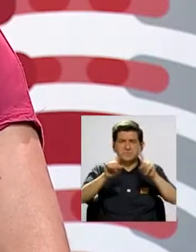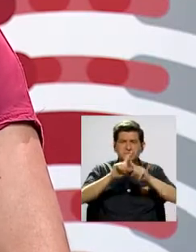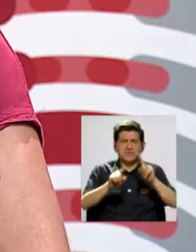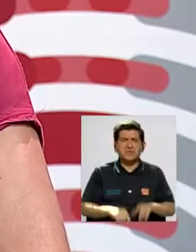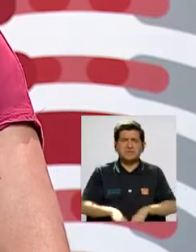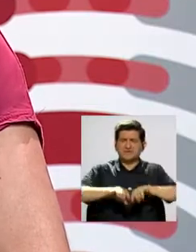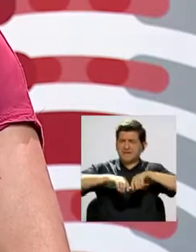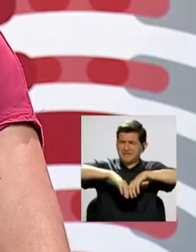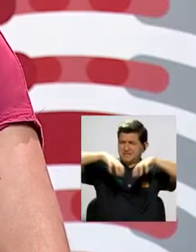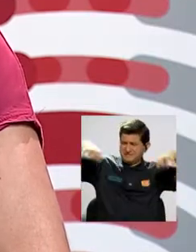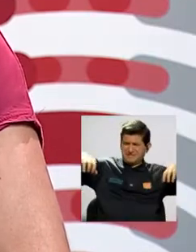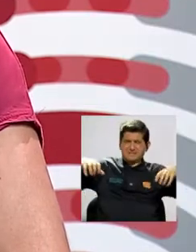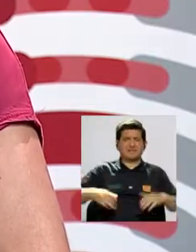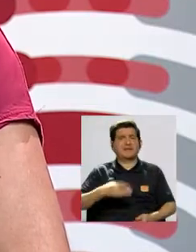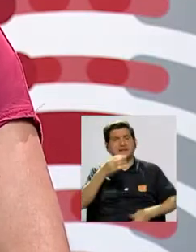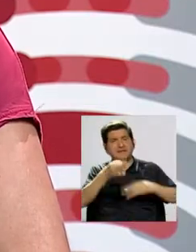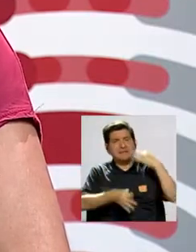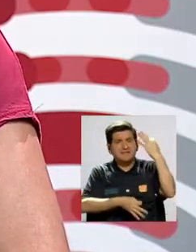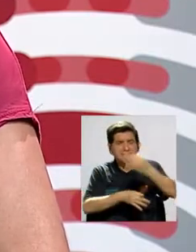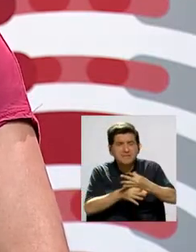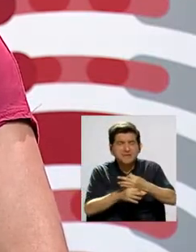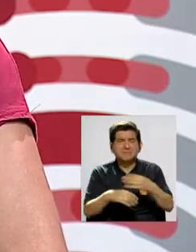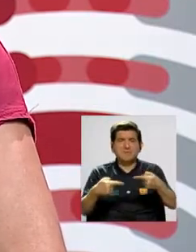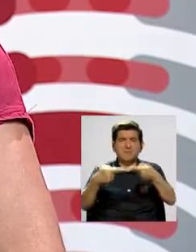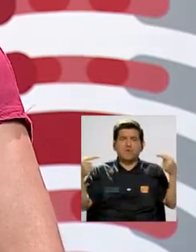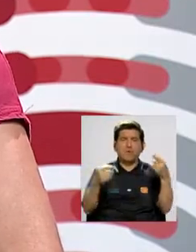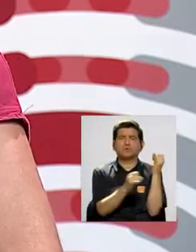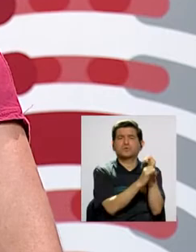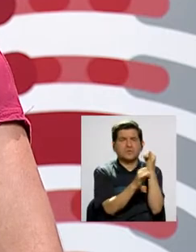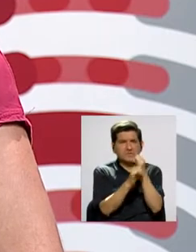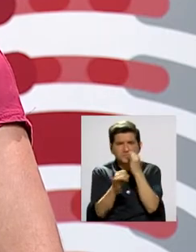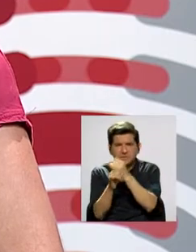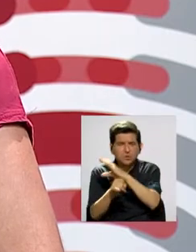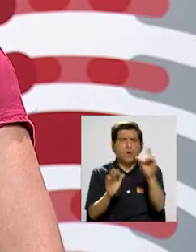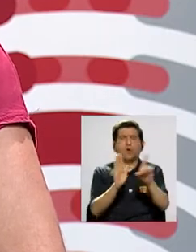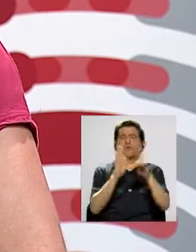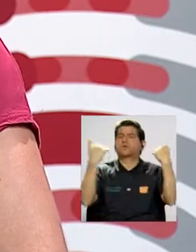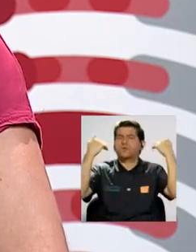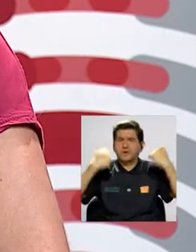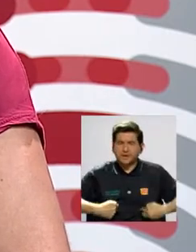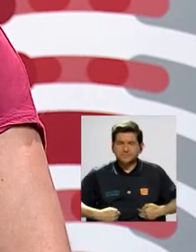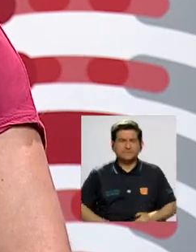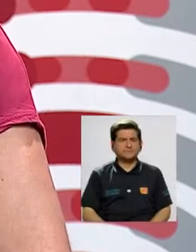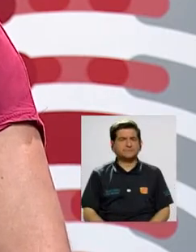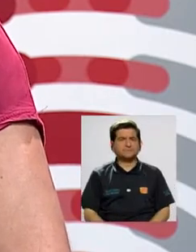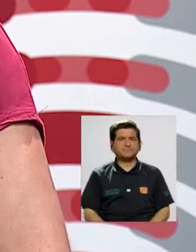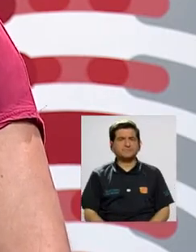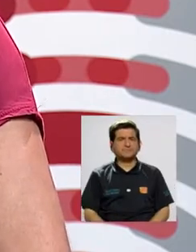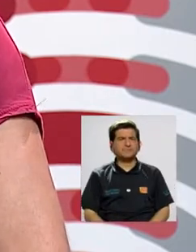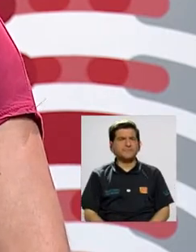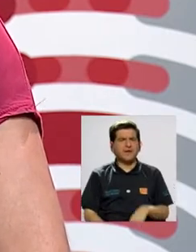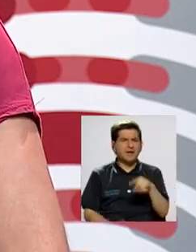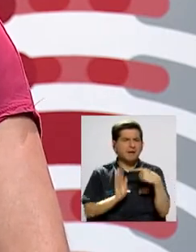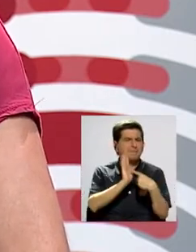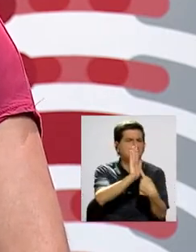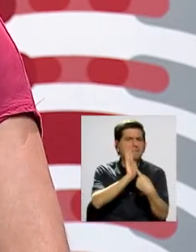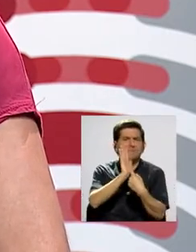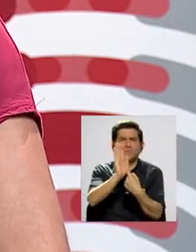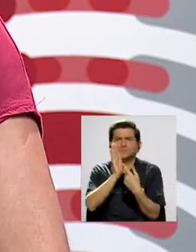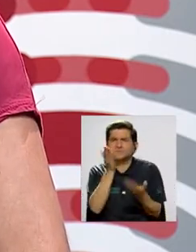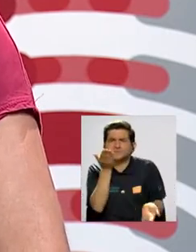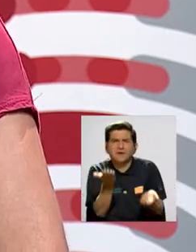opinión, discursos, digamos, contrarios a la institucionalidad, a los derechos humanos, discursos que